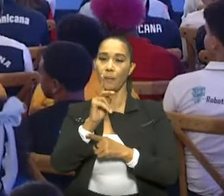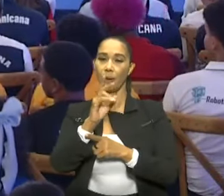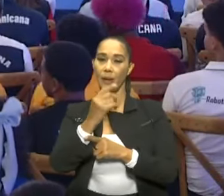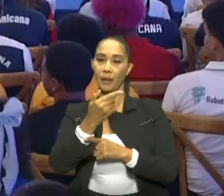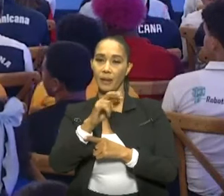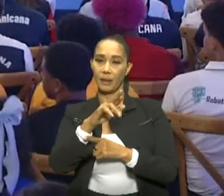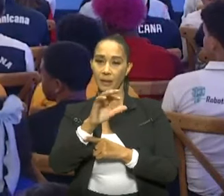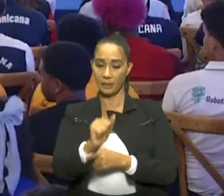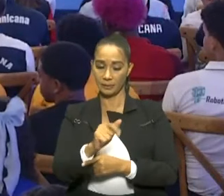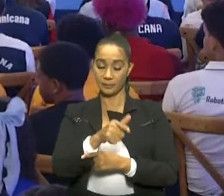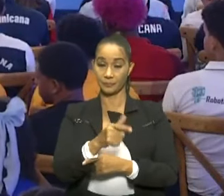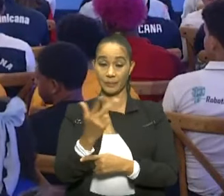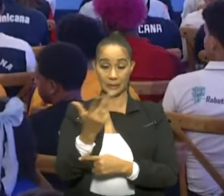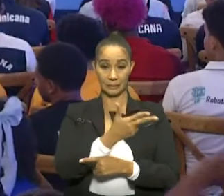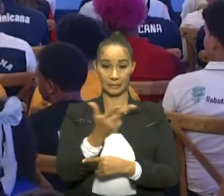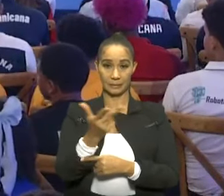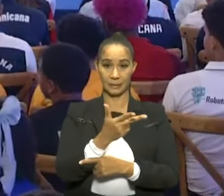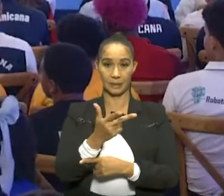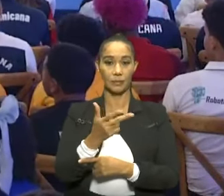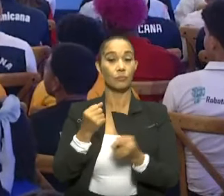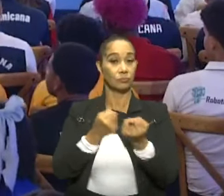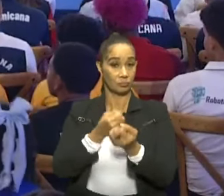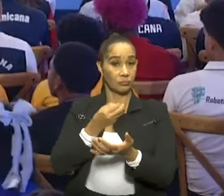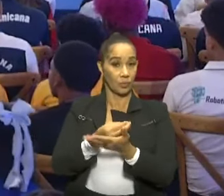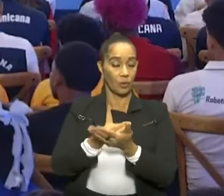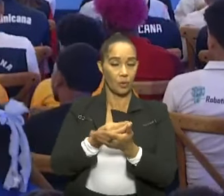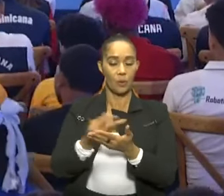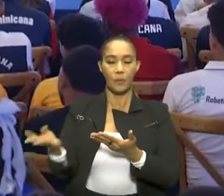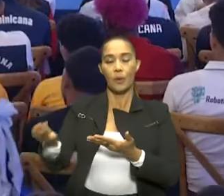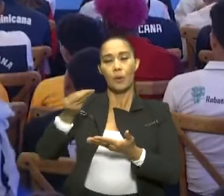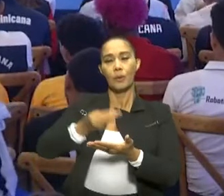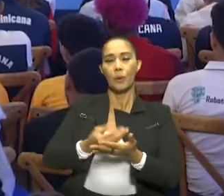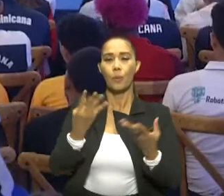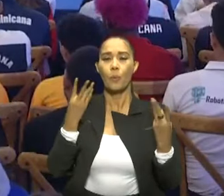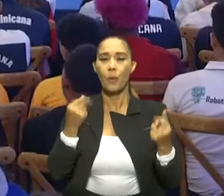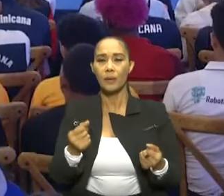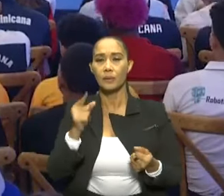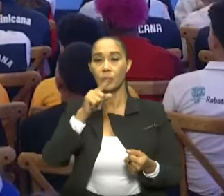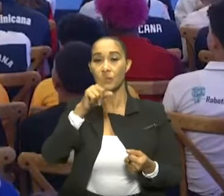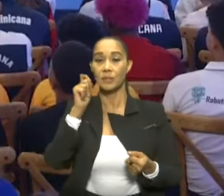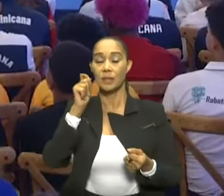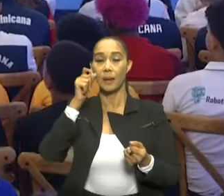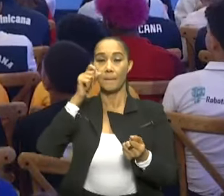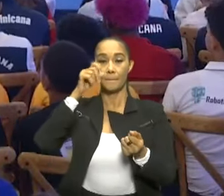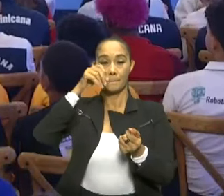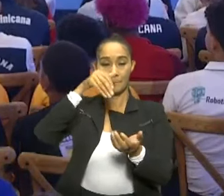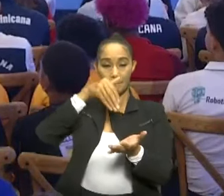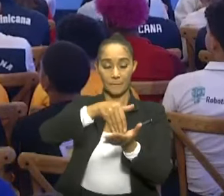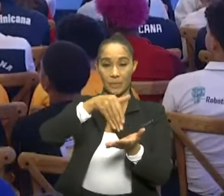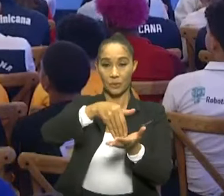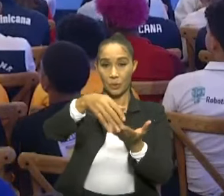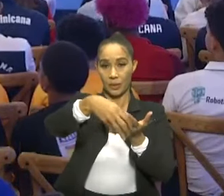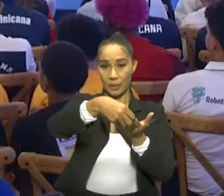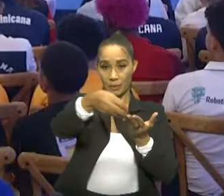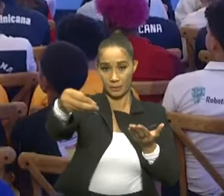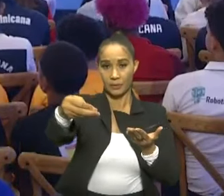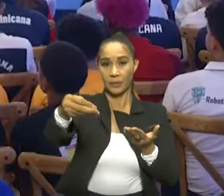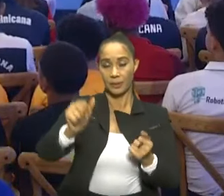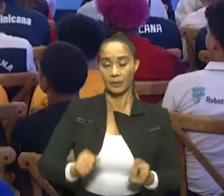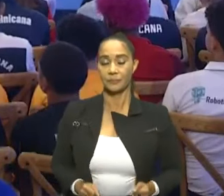hablo del impacto académico, del impacto económico, tienen una inversión de unos 100 millones de dólares.